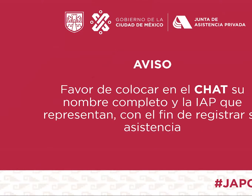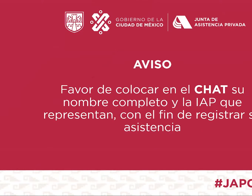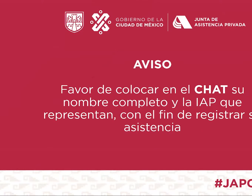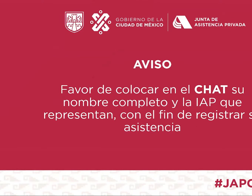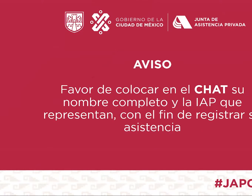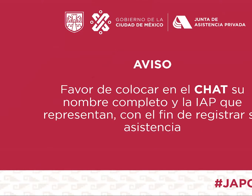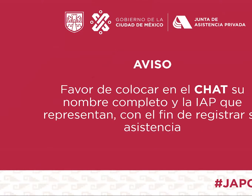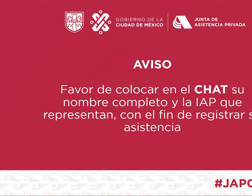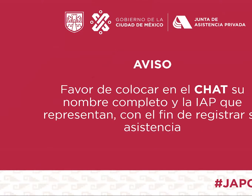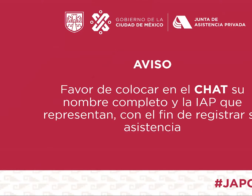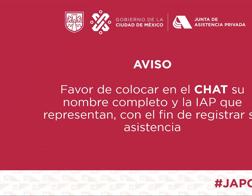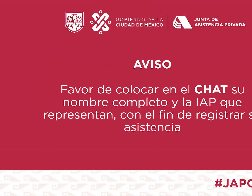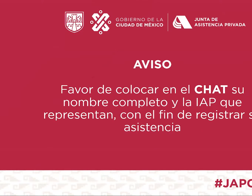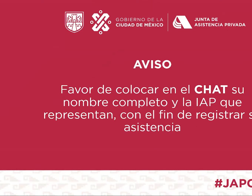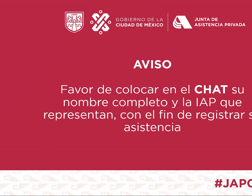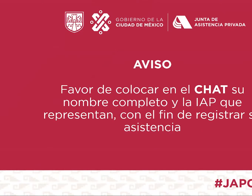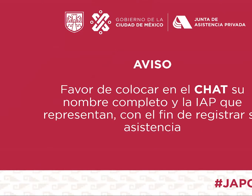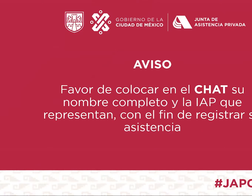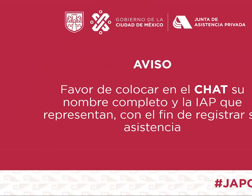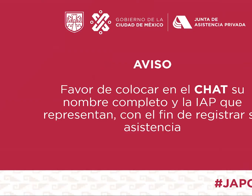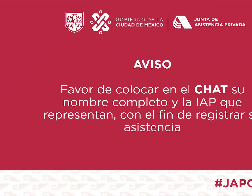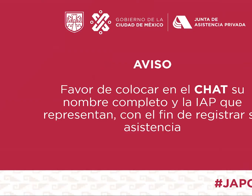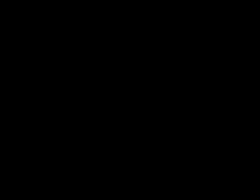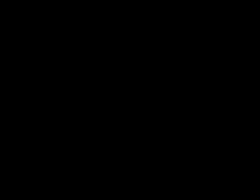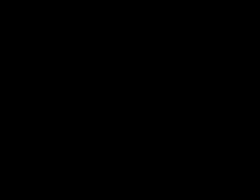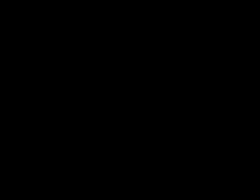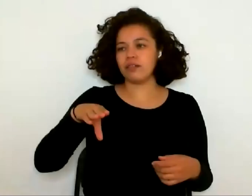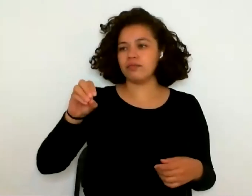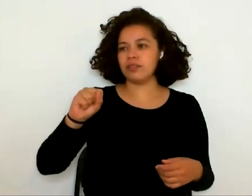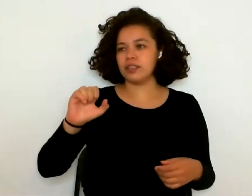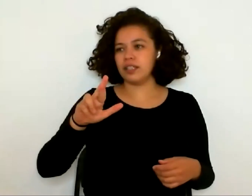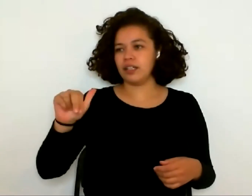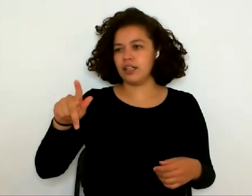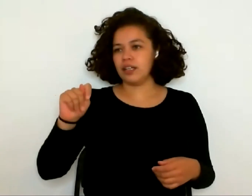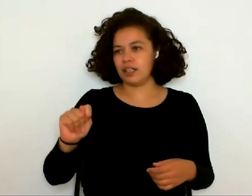Con esto le cedemos la palabra a la maestra Montserrat Alejandre.